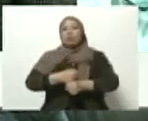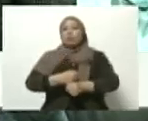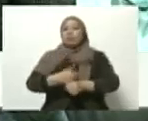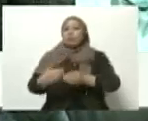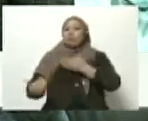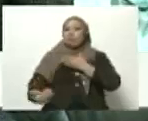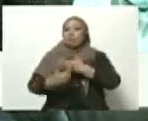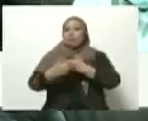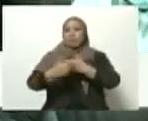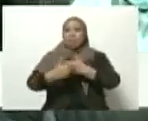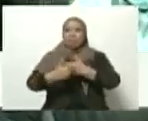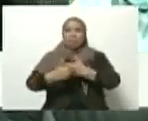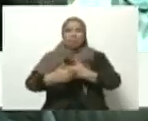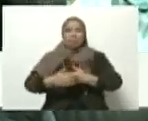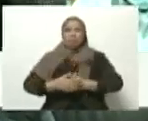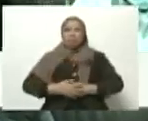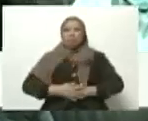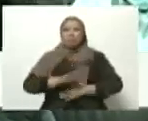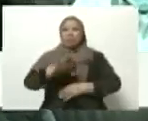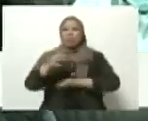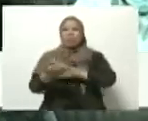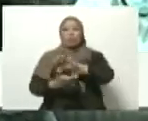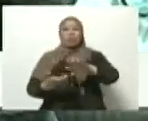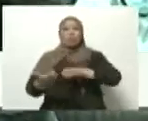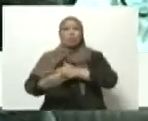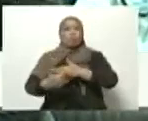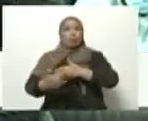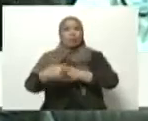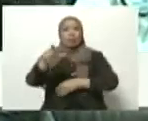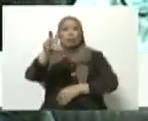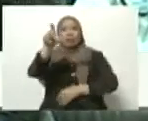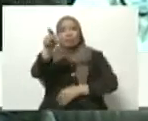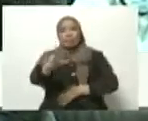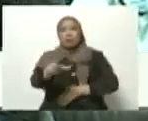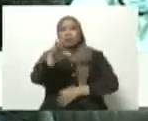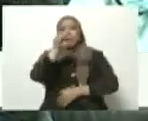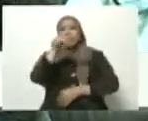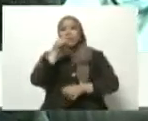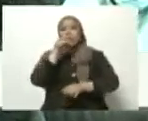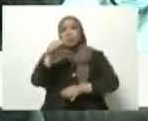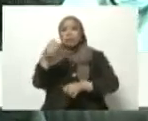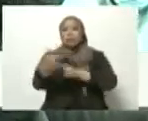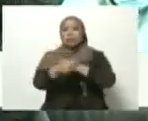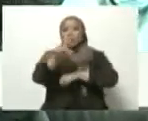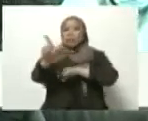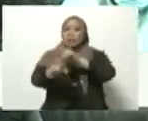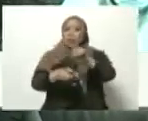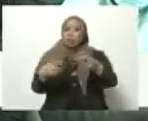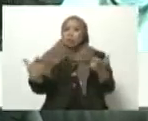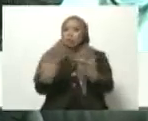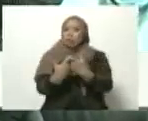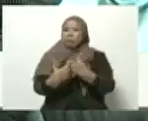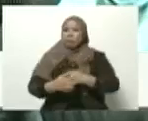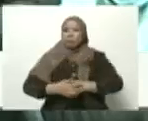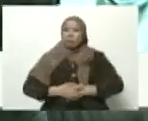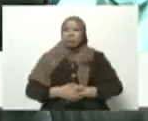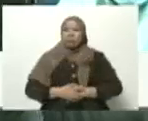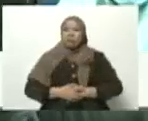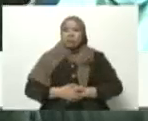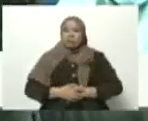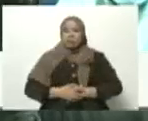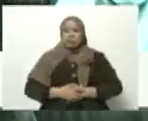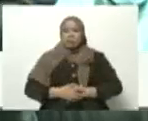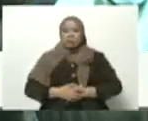distinguido embajador, ¿qué podemos hacer tomando en cuenta todos esos instrumentos que existen en Naciones Unidas?